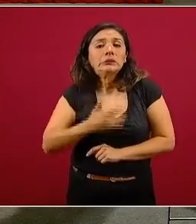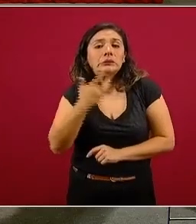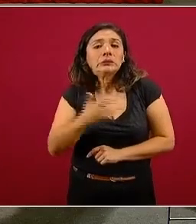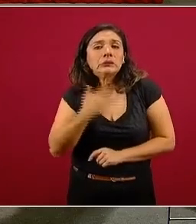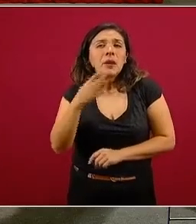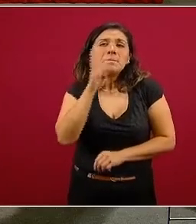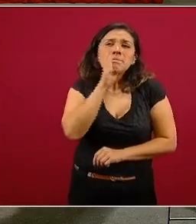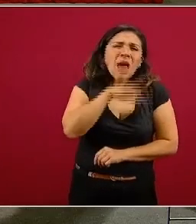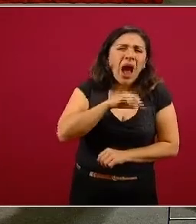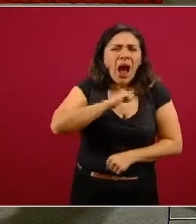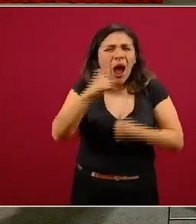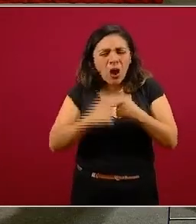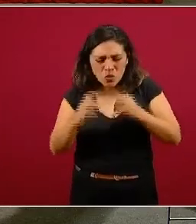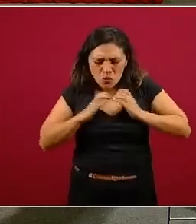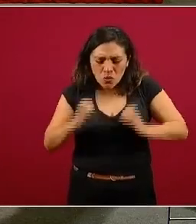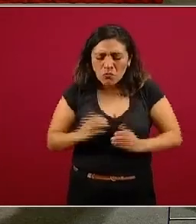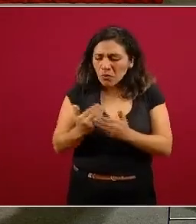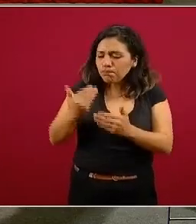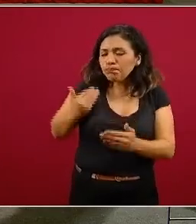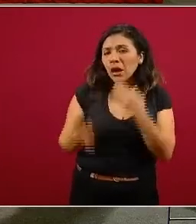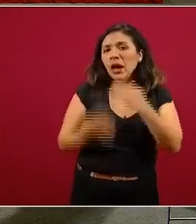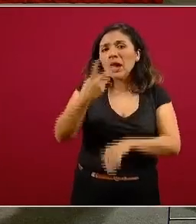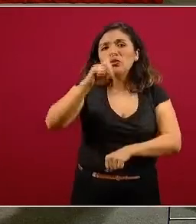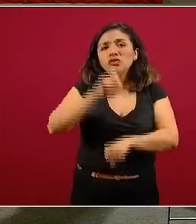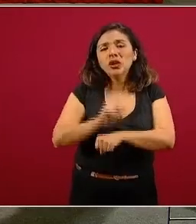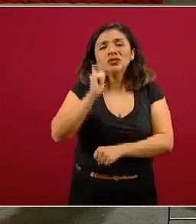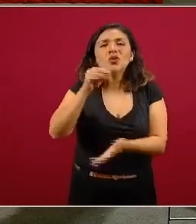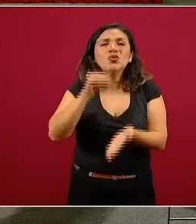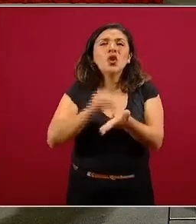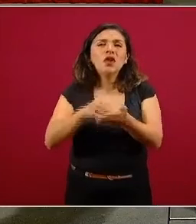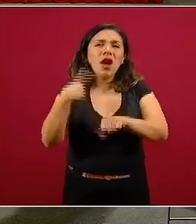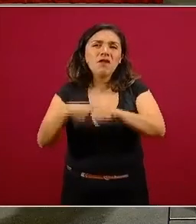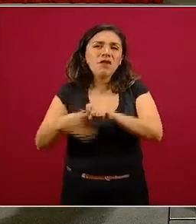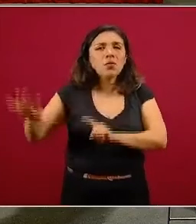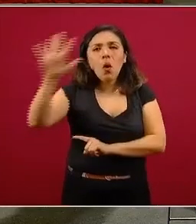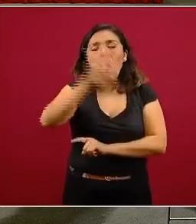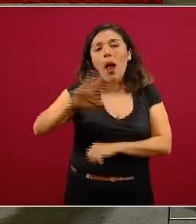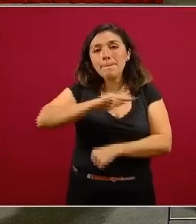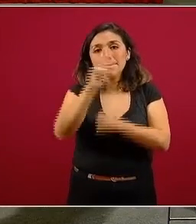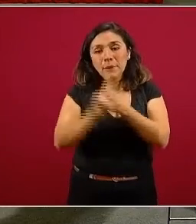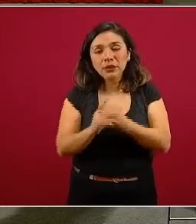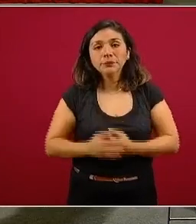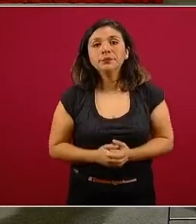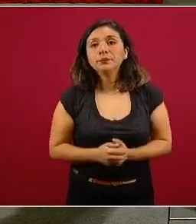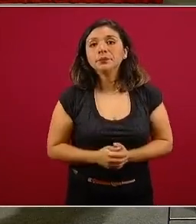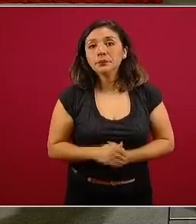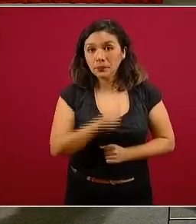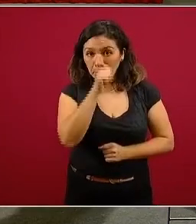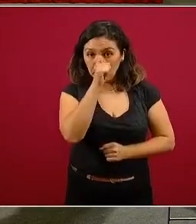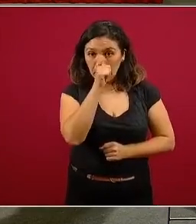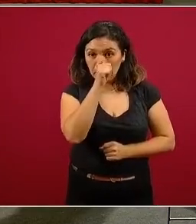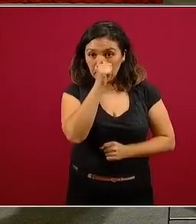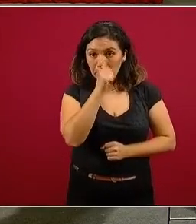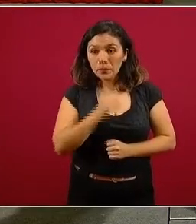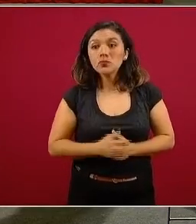signos y síntomas en los últimos 14 días en todo el país. Veamos la siguiente diapositiva.